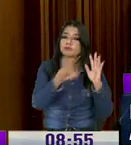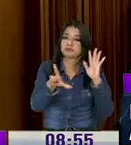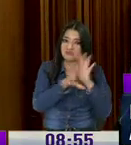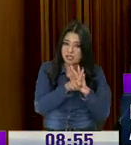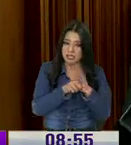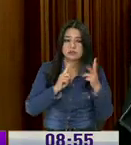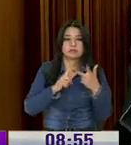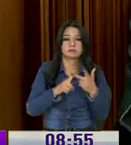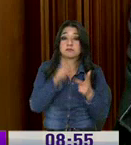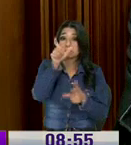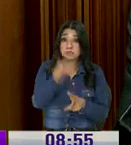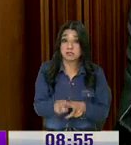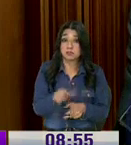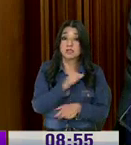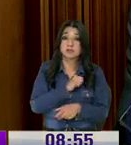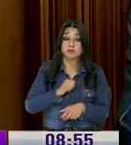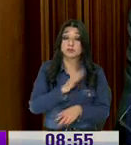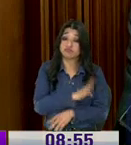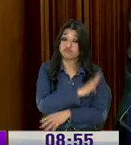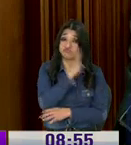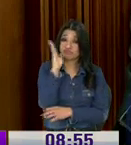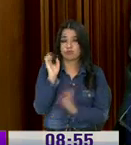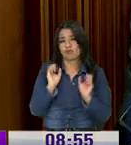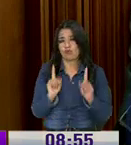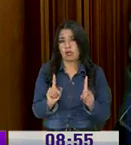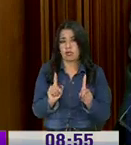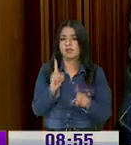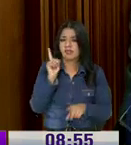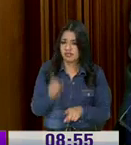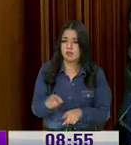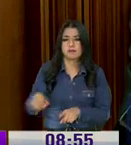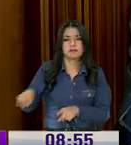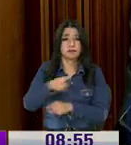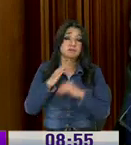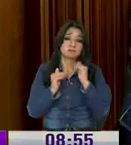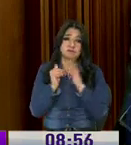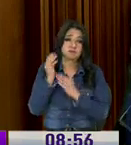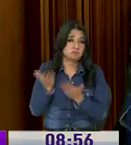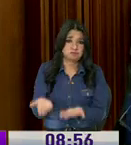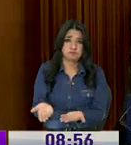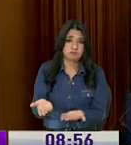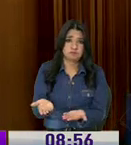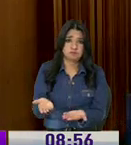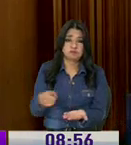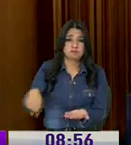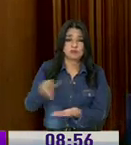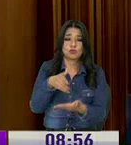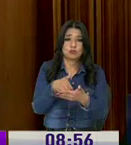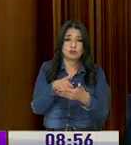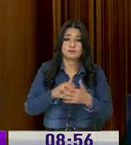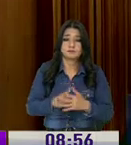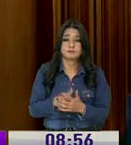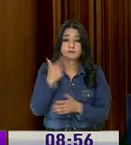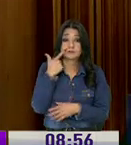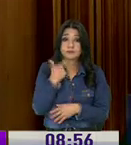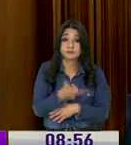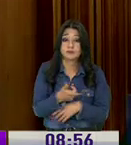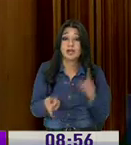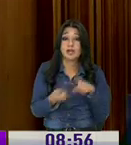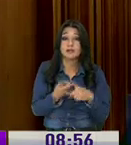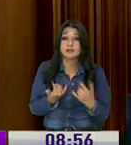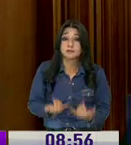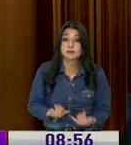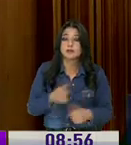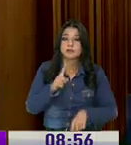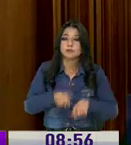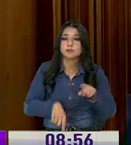e imparcial, la señora jueza tiene que dictar auto de sobreseimiento en razón de que Fiscalía no